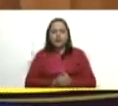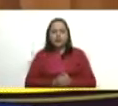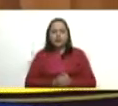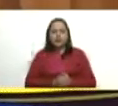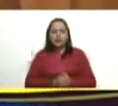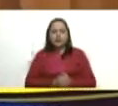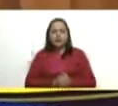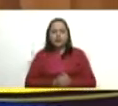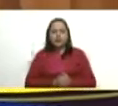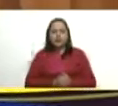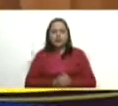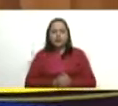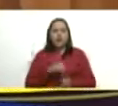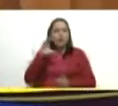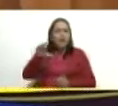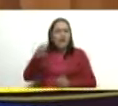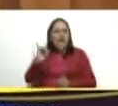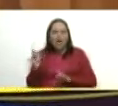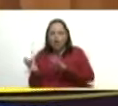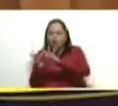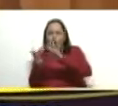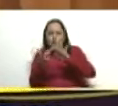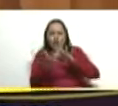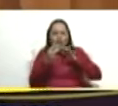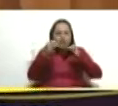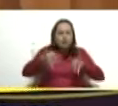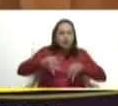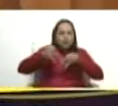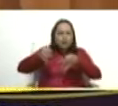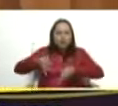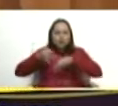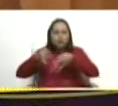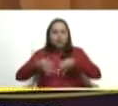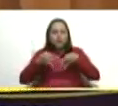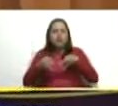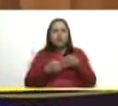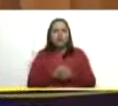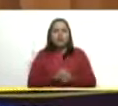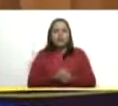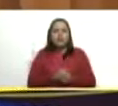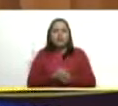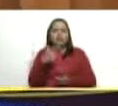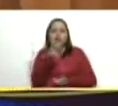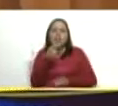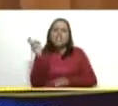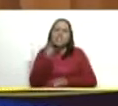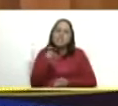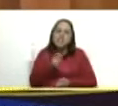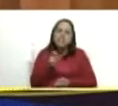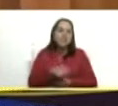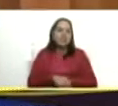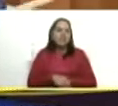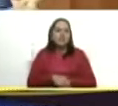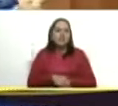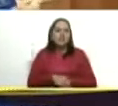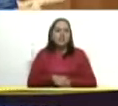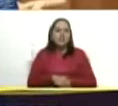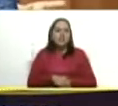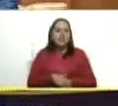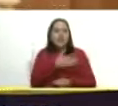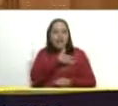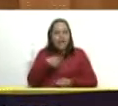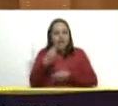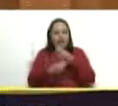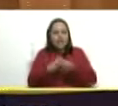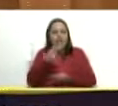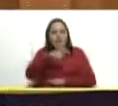un Estado que esté conectado permanentemente con la necesidad y el querer de los que están